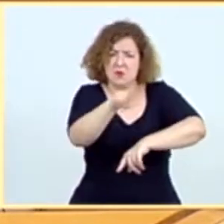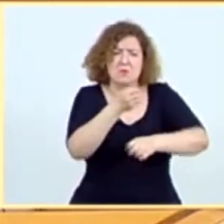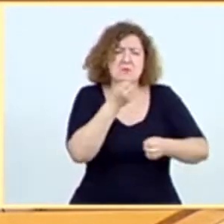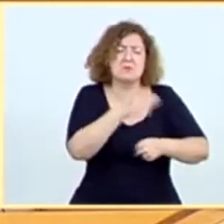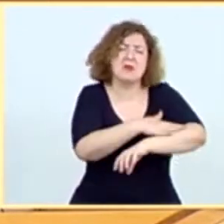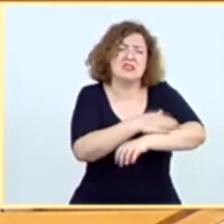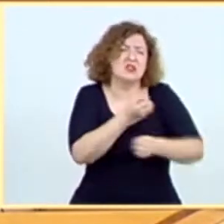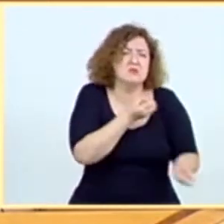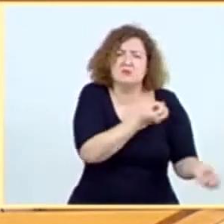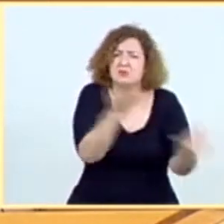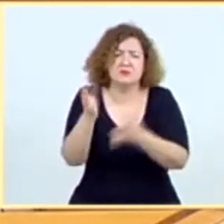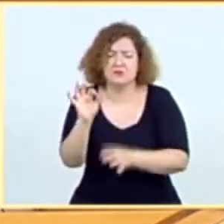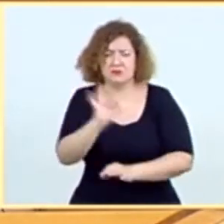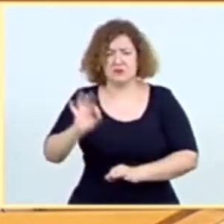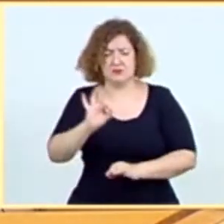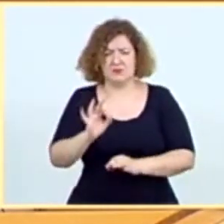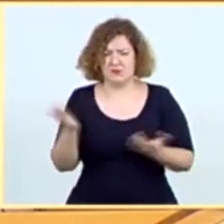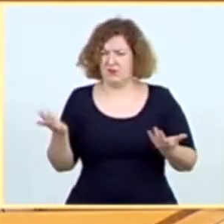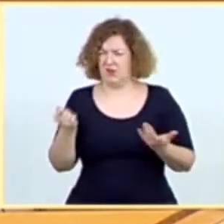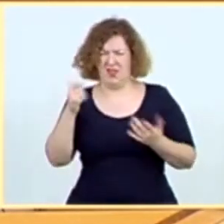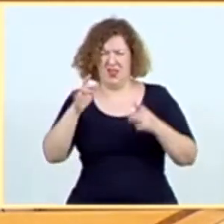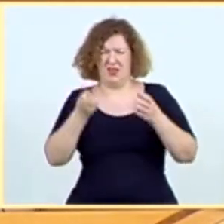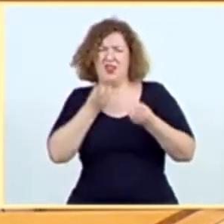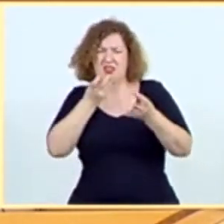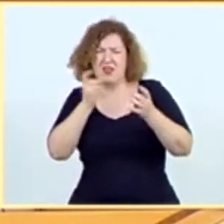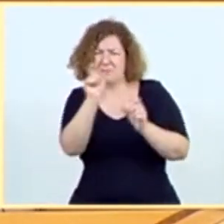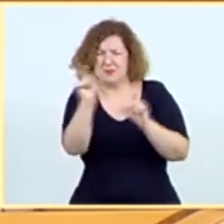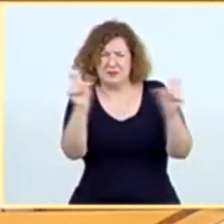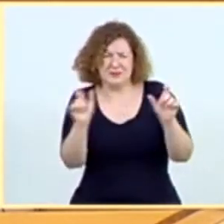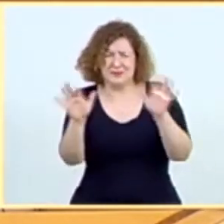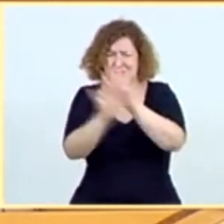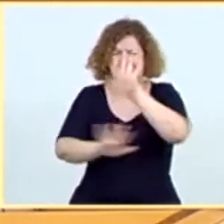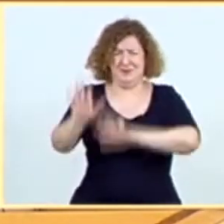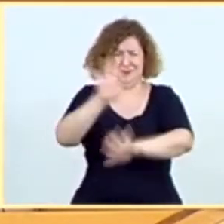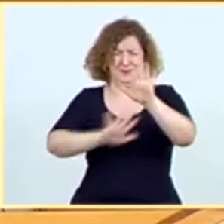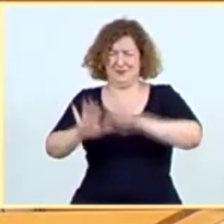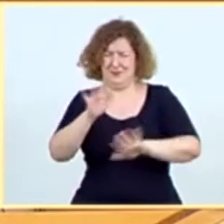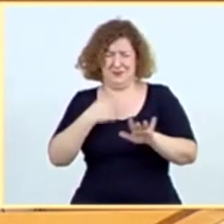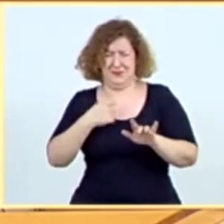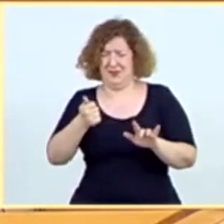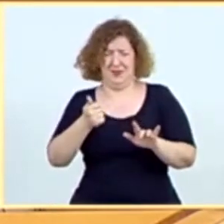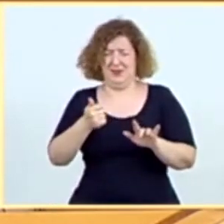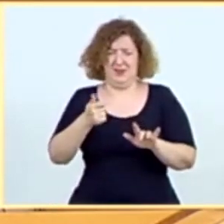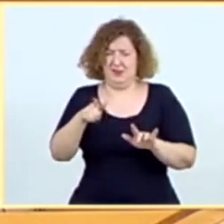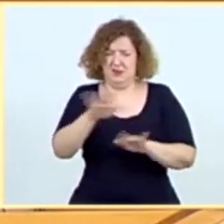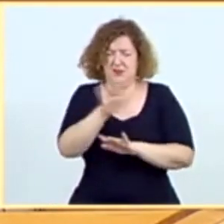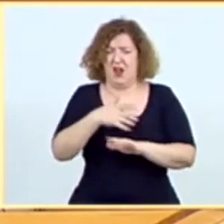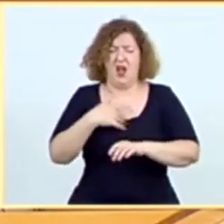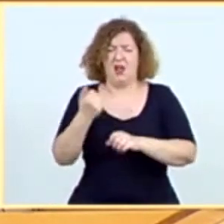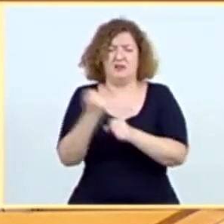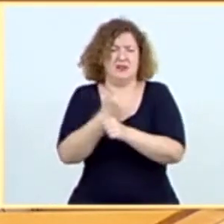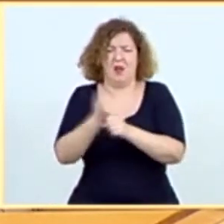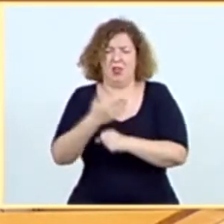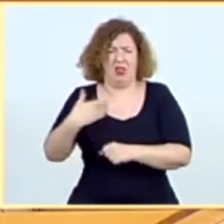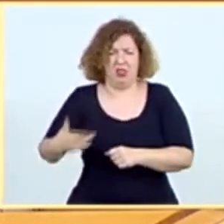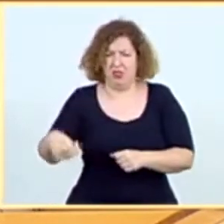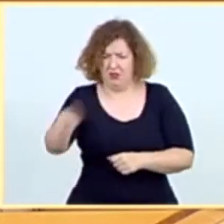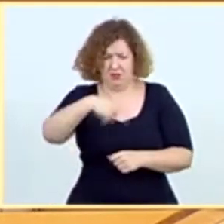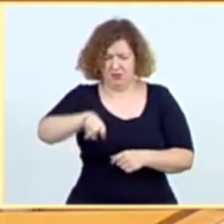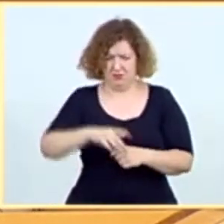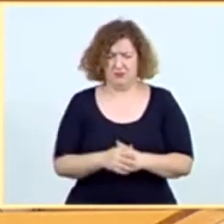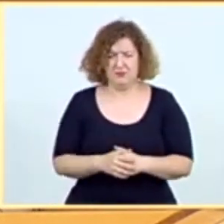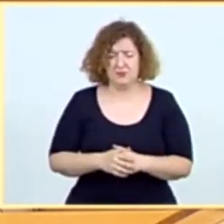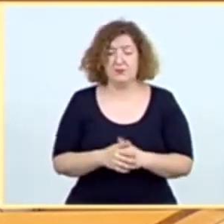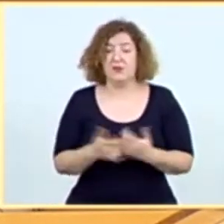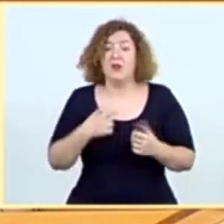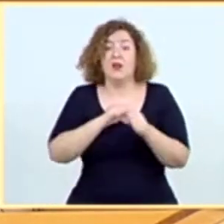hacer bien. Todo un despropósito de baile de cifras y errores a diario que ponía de manifiesto su ineptitud ante la gestión. Llegó la epidemia y